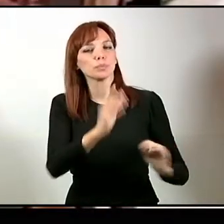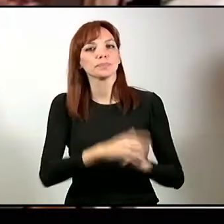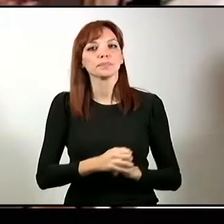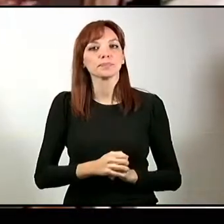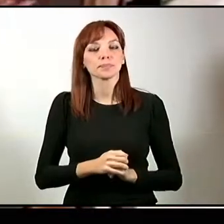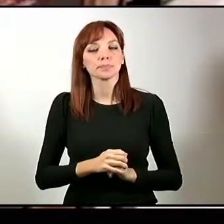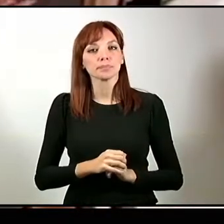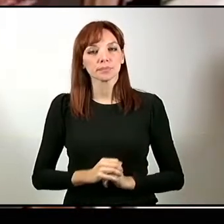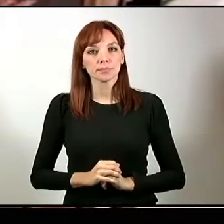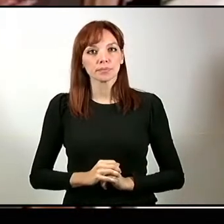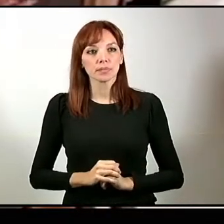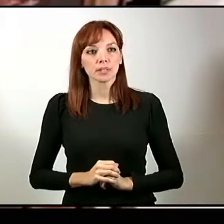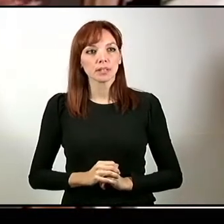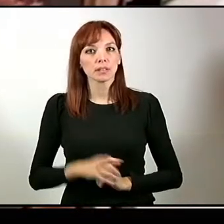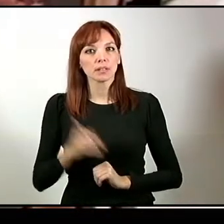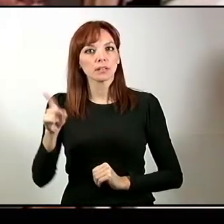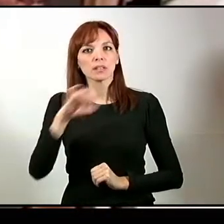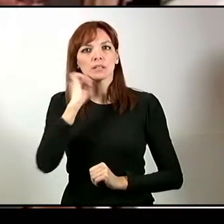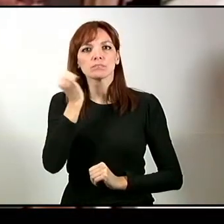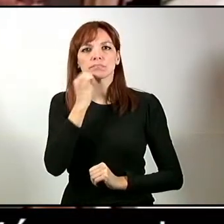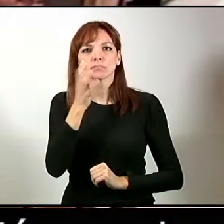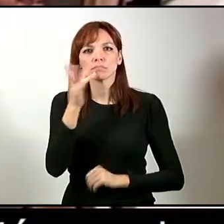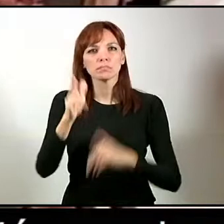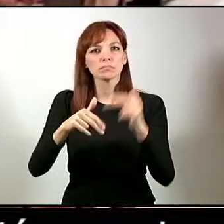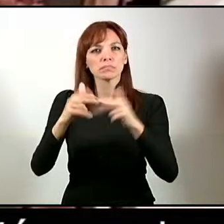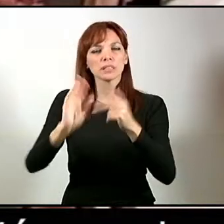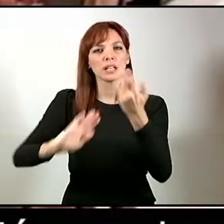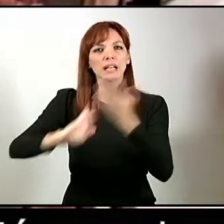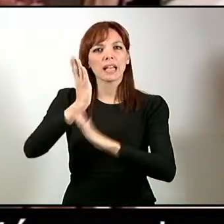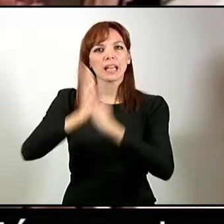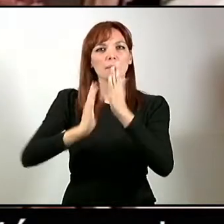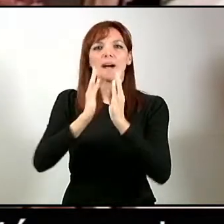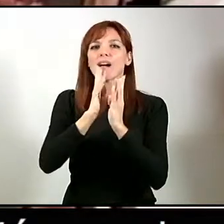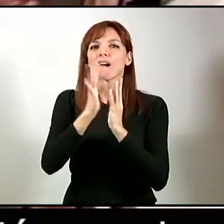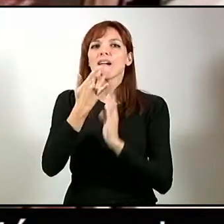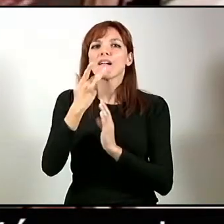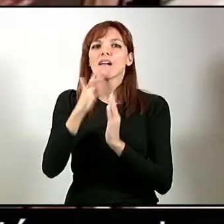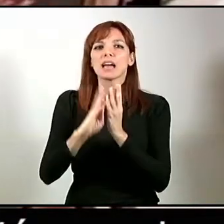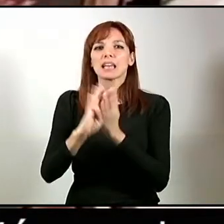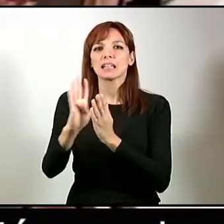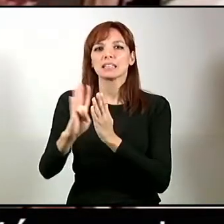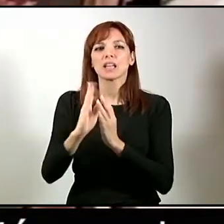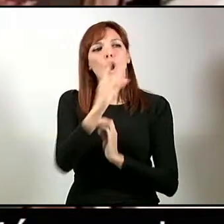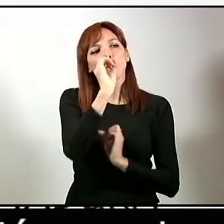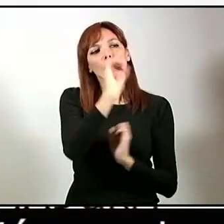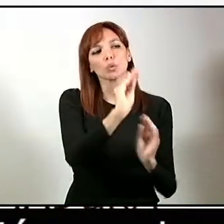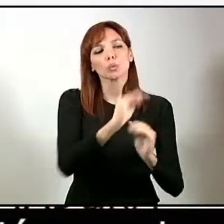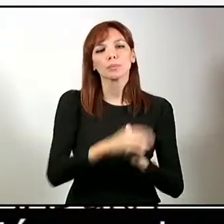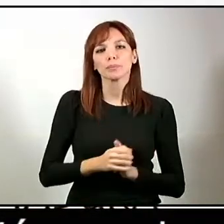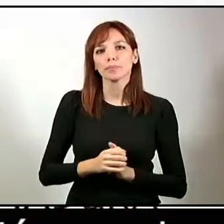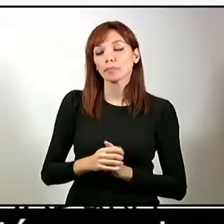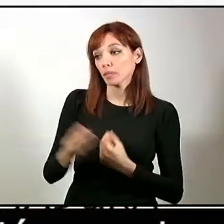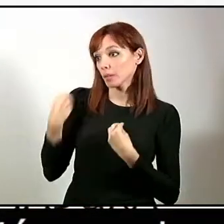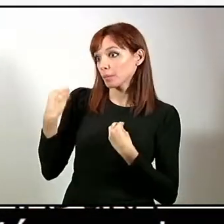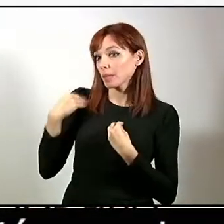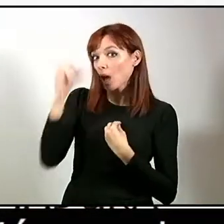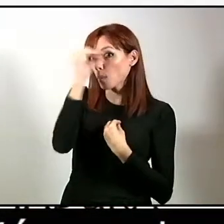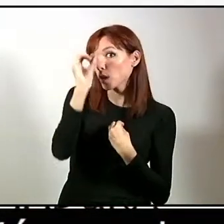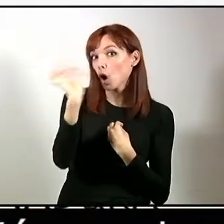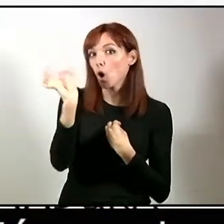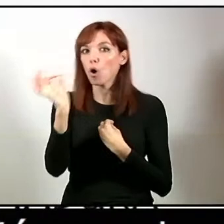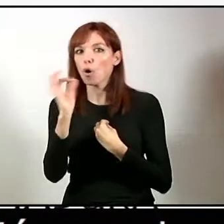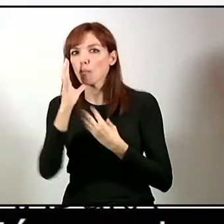las restricciones a las quemas de rastrojos. ¿Me preguntas por la opinión o por lo que aparece publicado en el